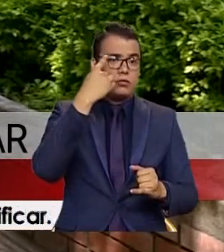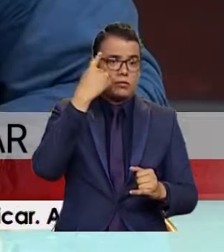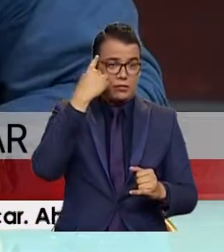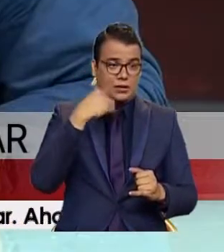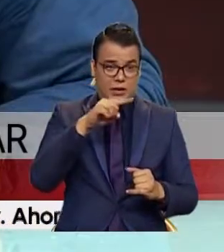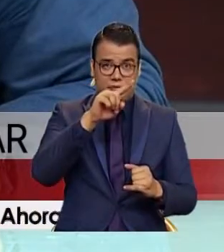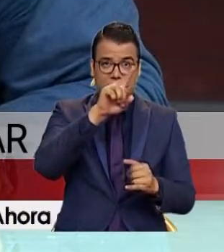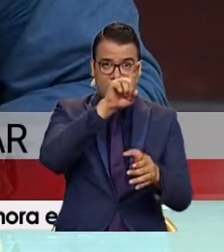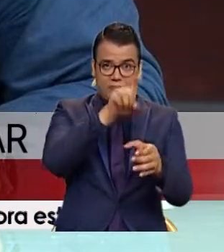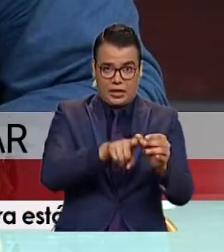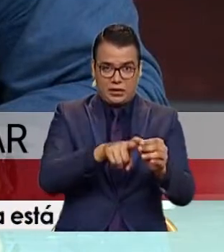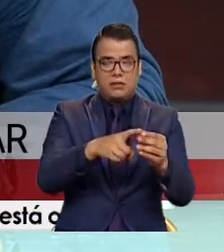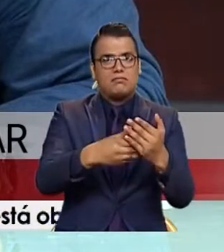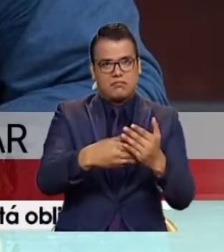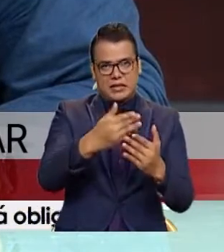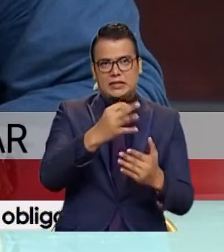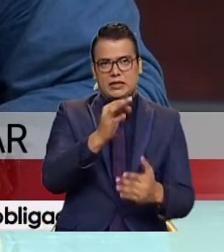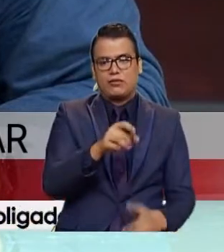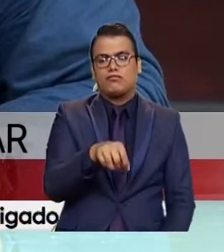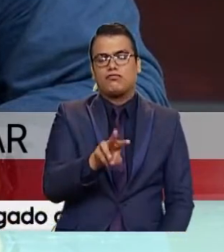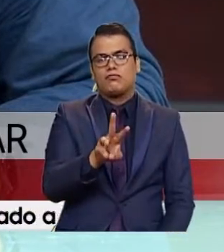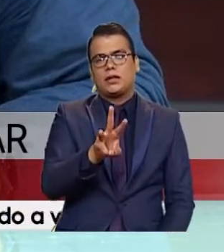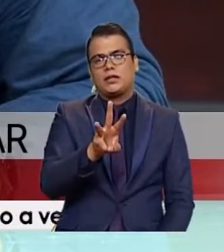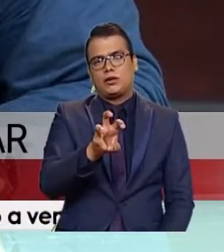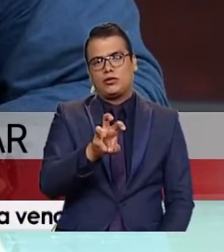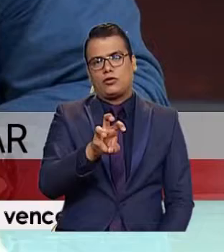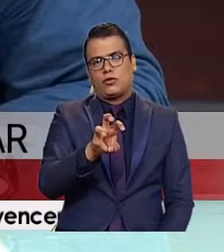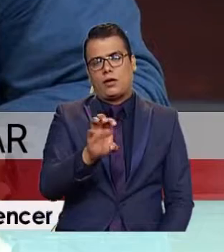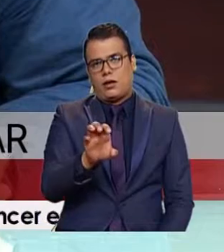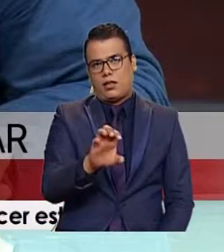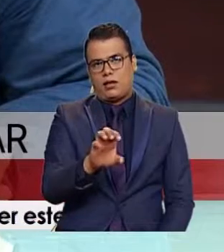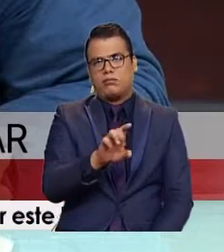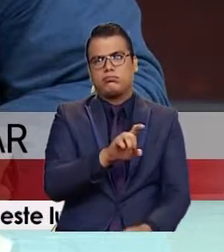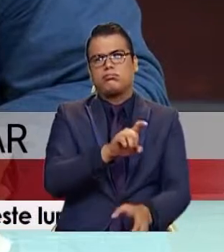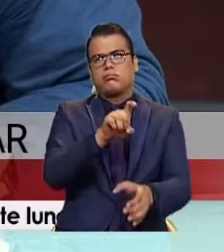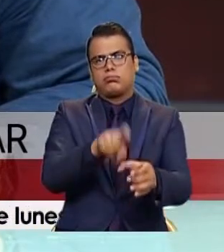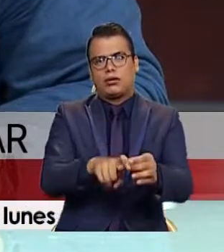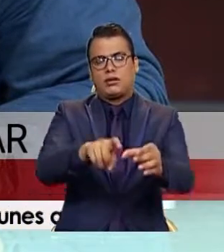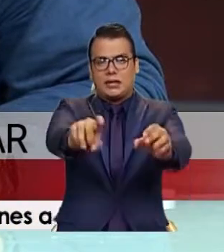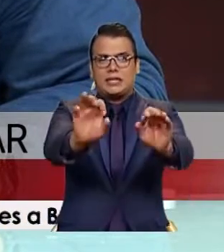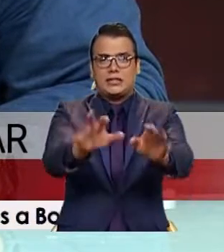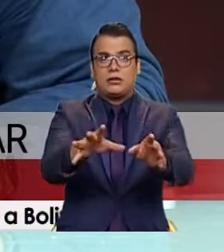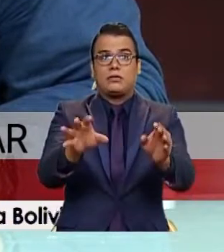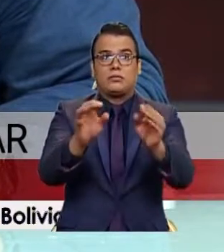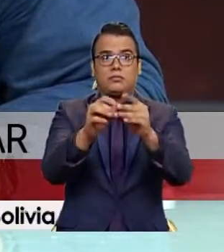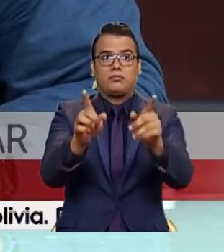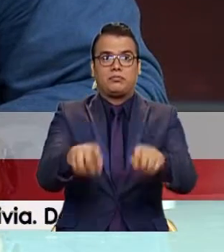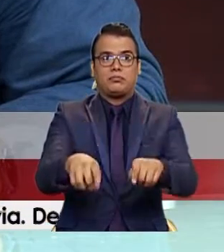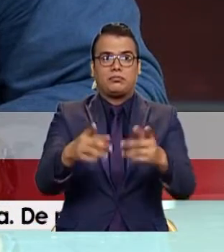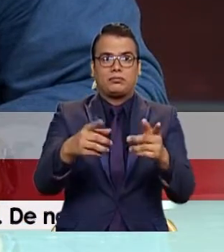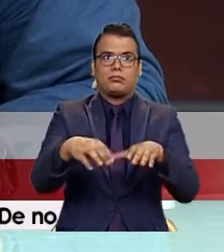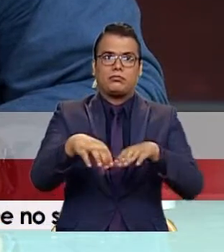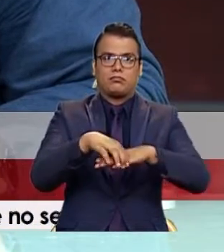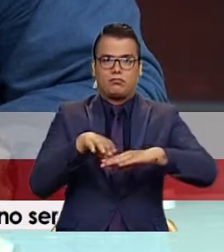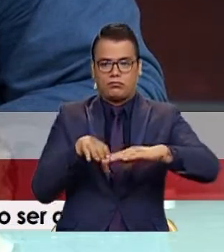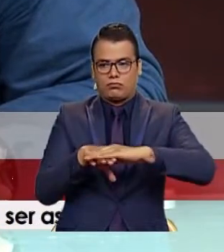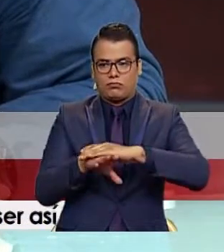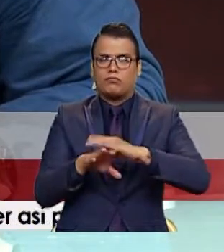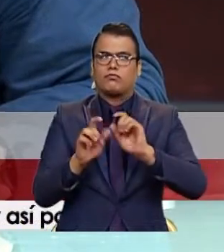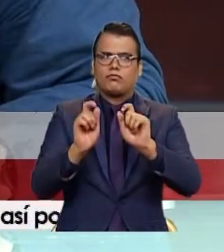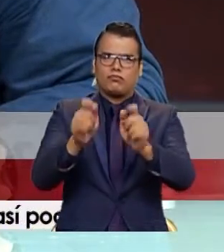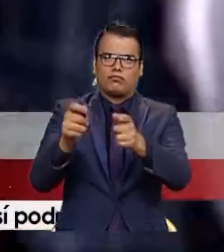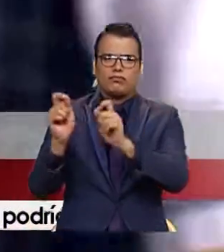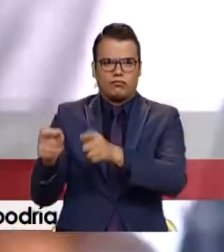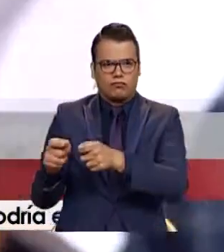clases es decir el 28 del mes de enero vamos a entregar calzado es calzado